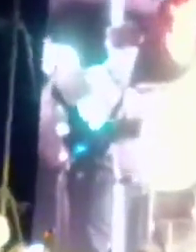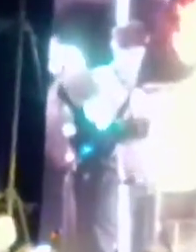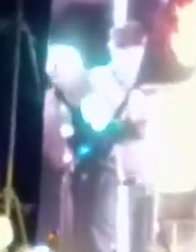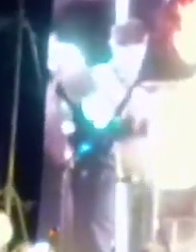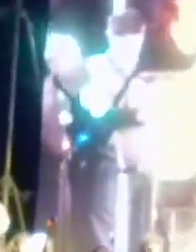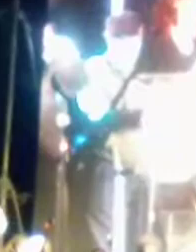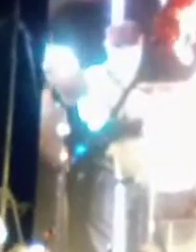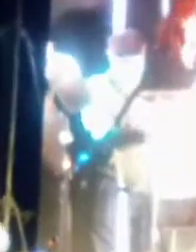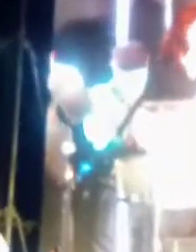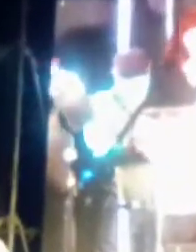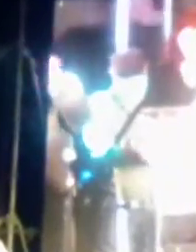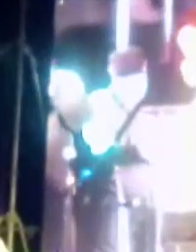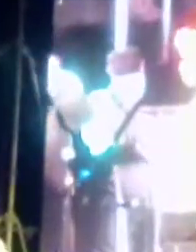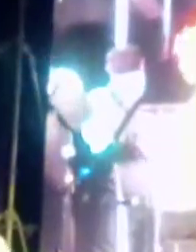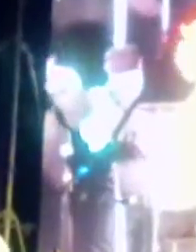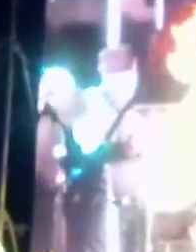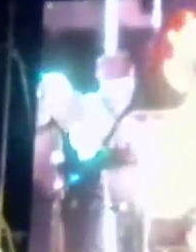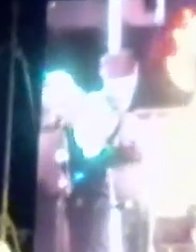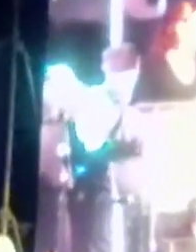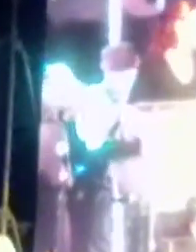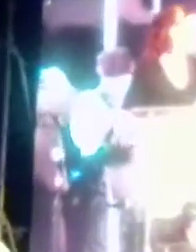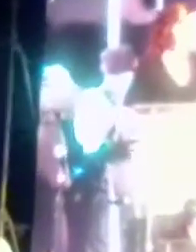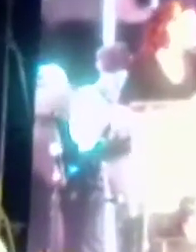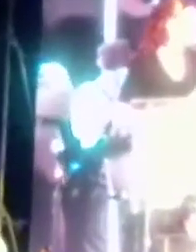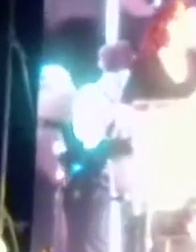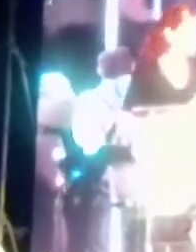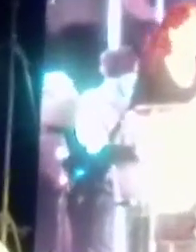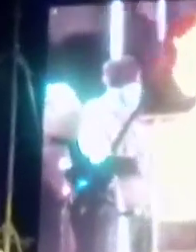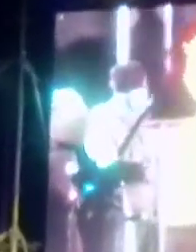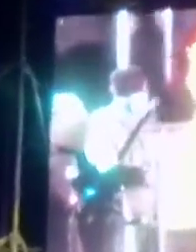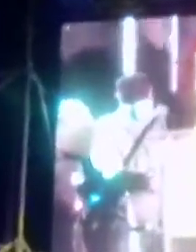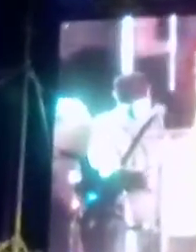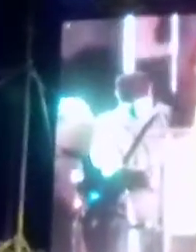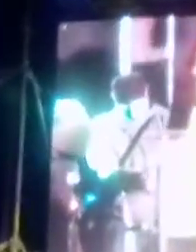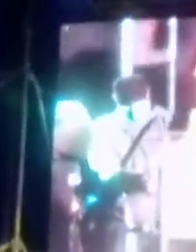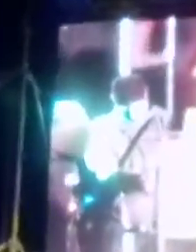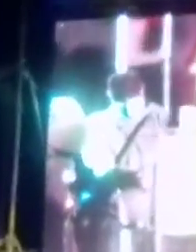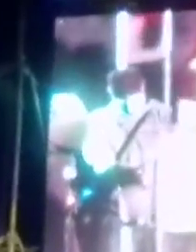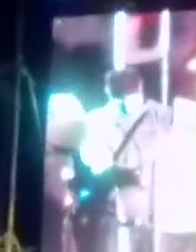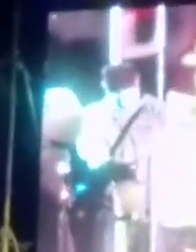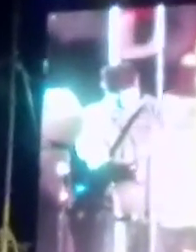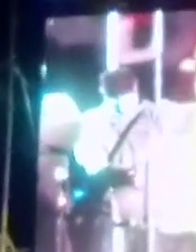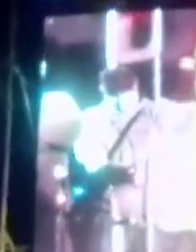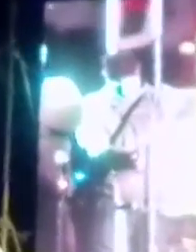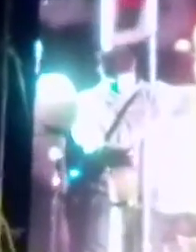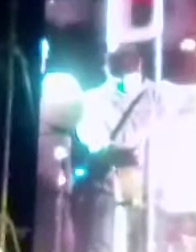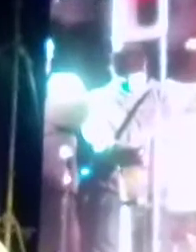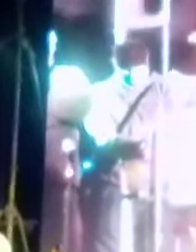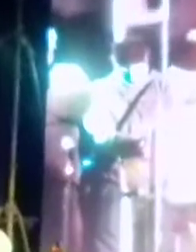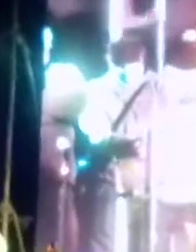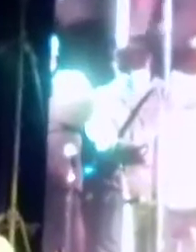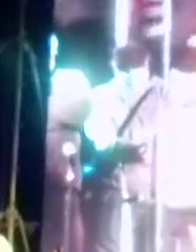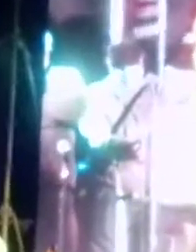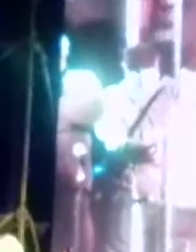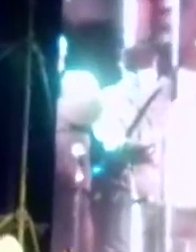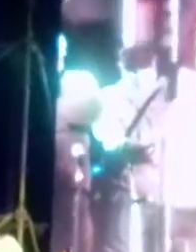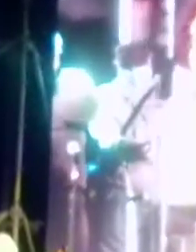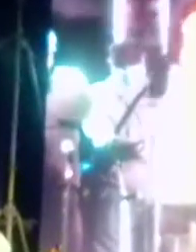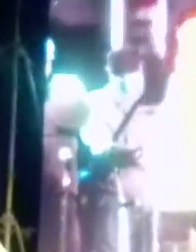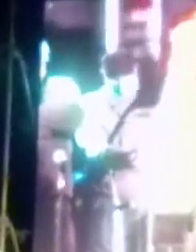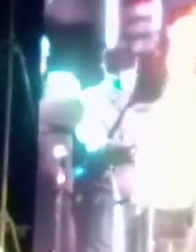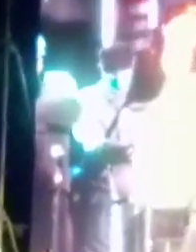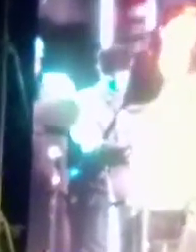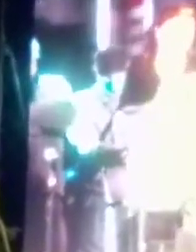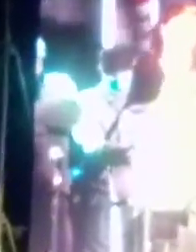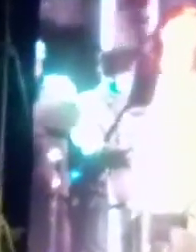Por esas razones, porque defendemos el derecho de las y los productores familiares y los y las asalariadas